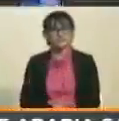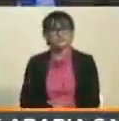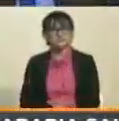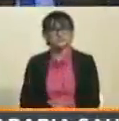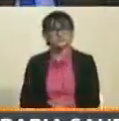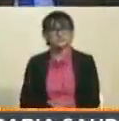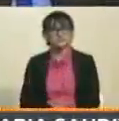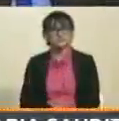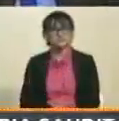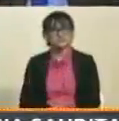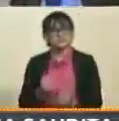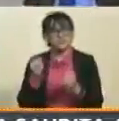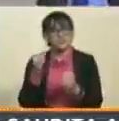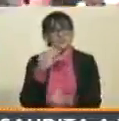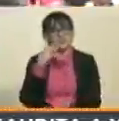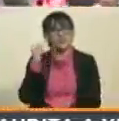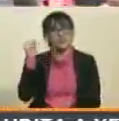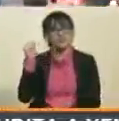¡Vamos con Maduro!